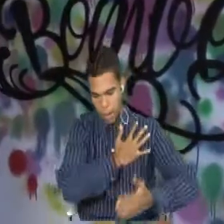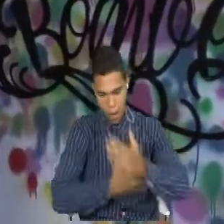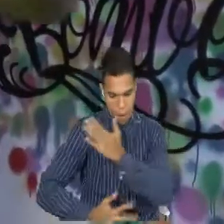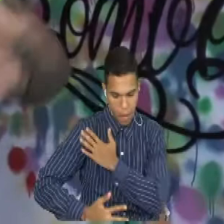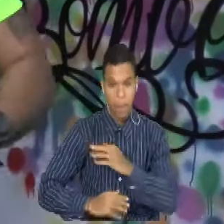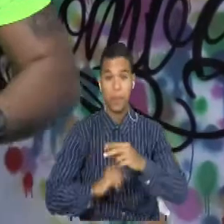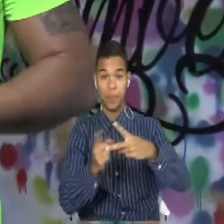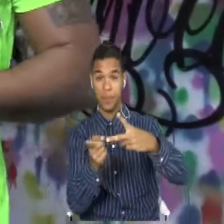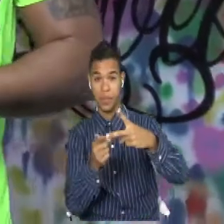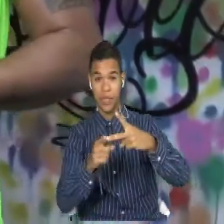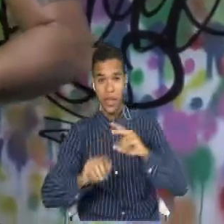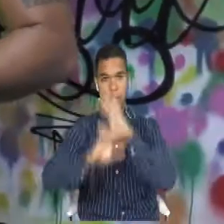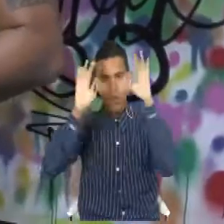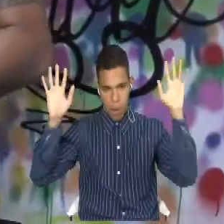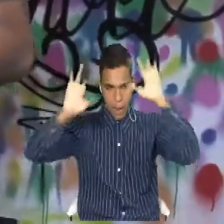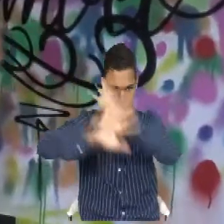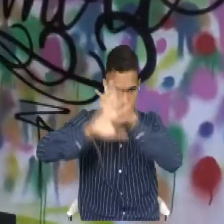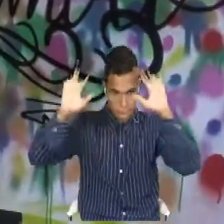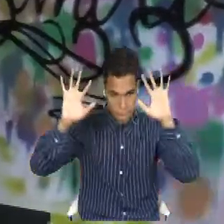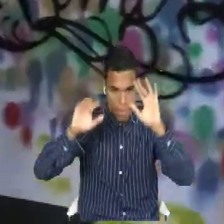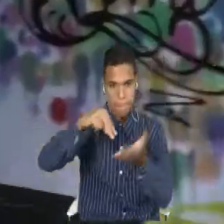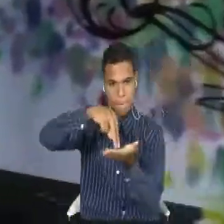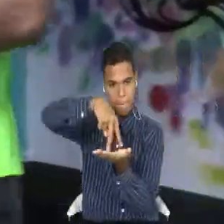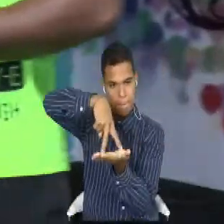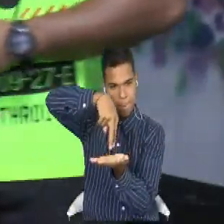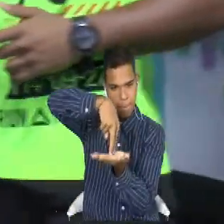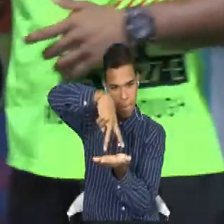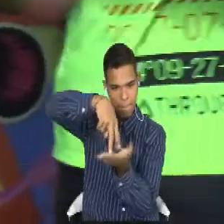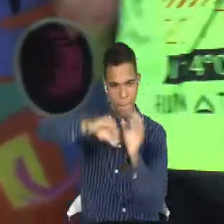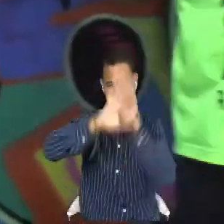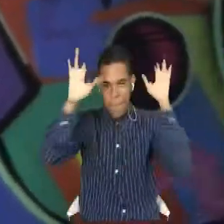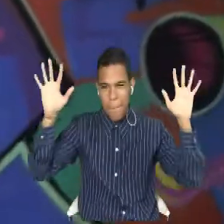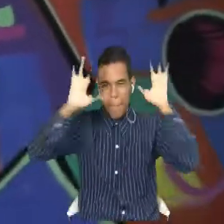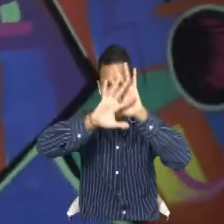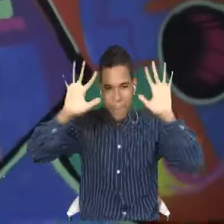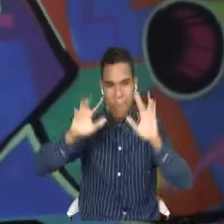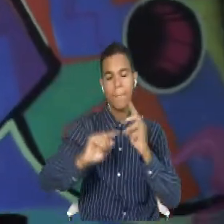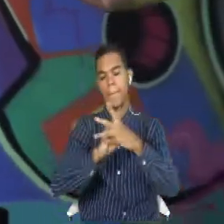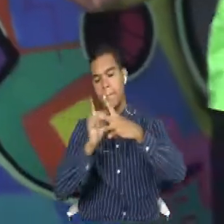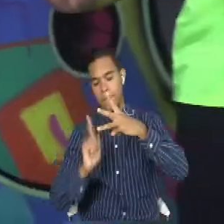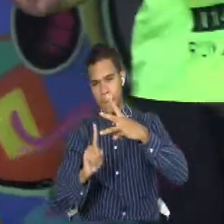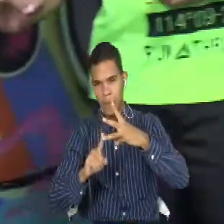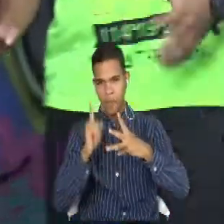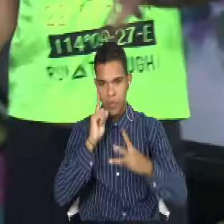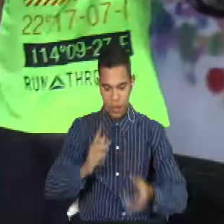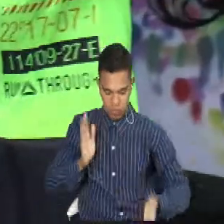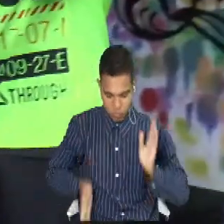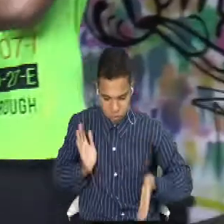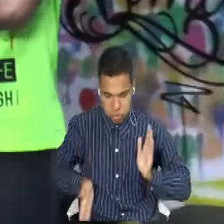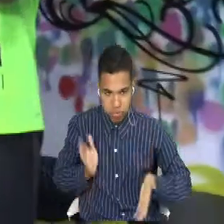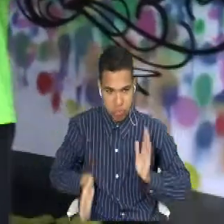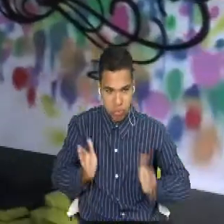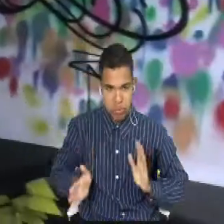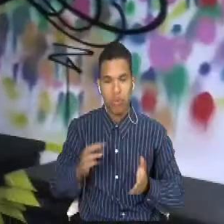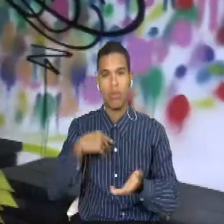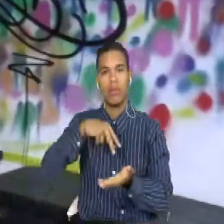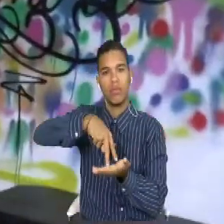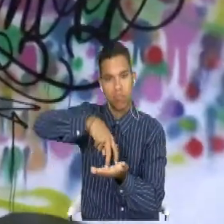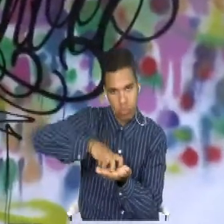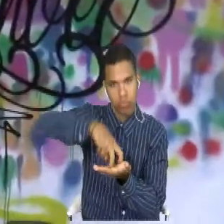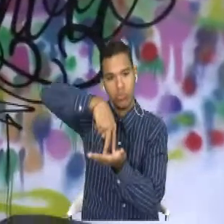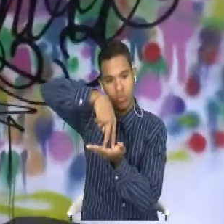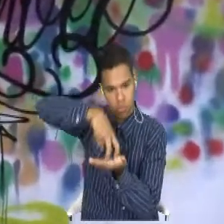intensidad, que fueron los payasitos. Y por último, ya hicimos el trabajo, que fue el skipping y la sentadilla. Entonces, ya Kiara, pues ya